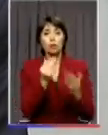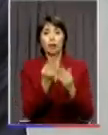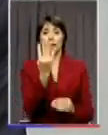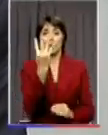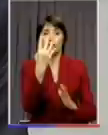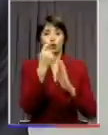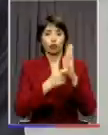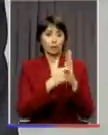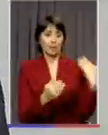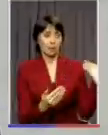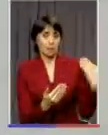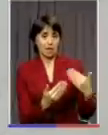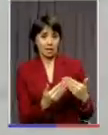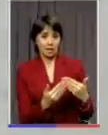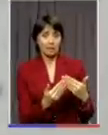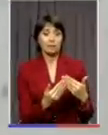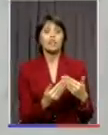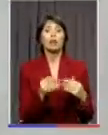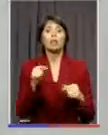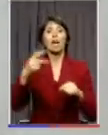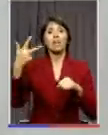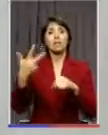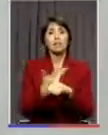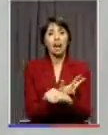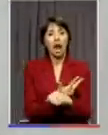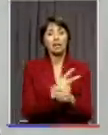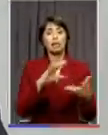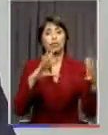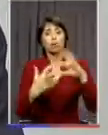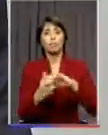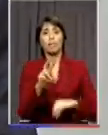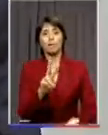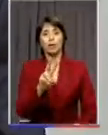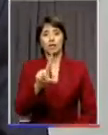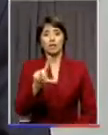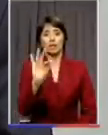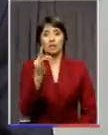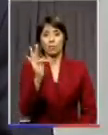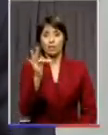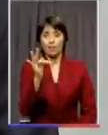meses de aquel trágico y devastador 27 de febrero,